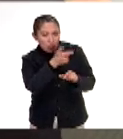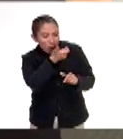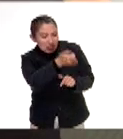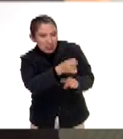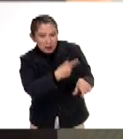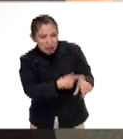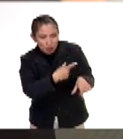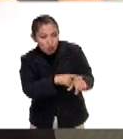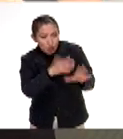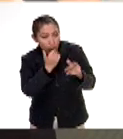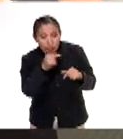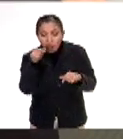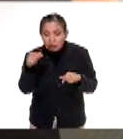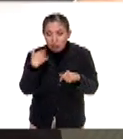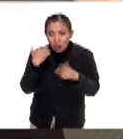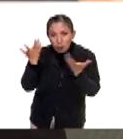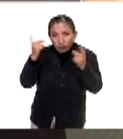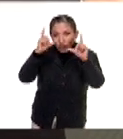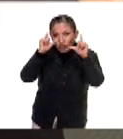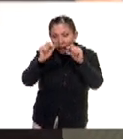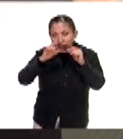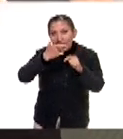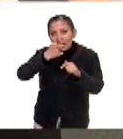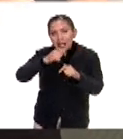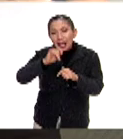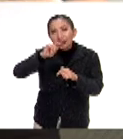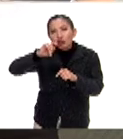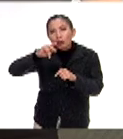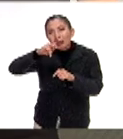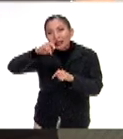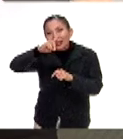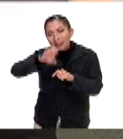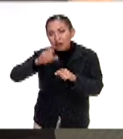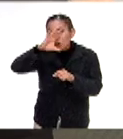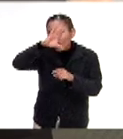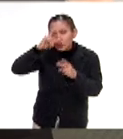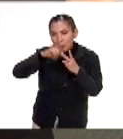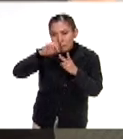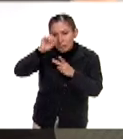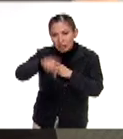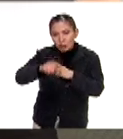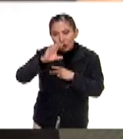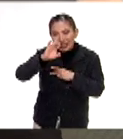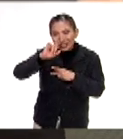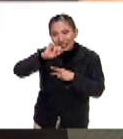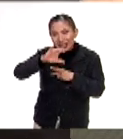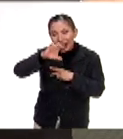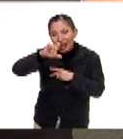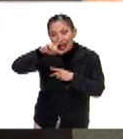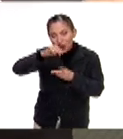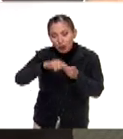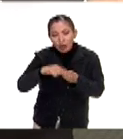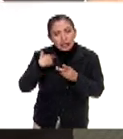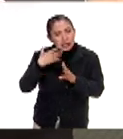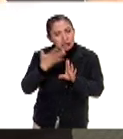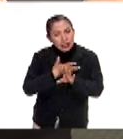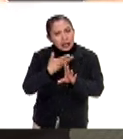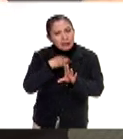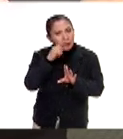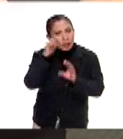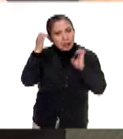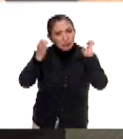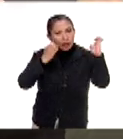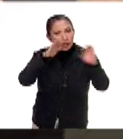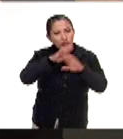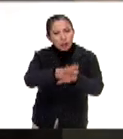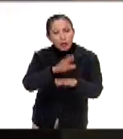condición. Entonces, habrá fotografías de Graciela Iturbide, fotografías de la propia Cristina Kahlo, y vamos a tener también una